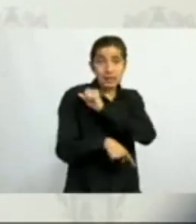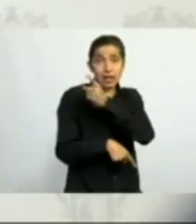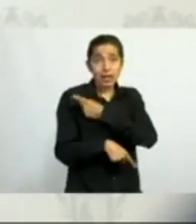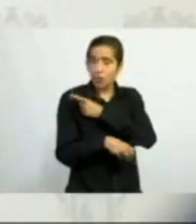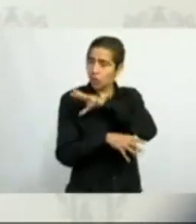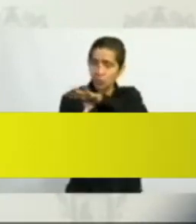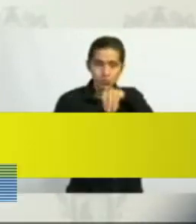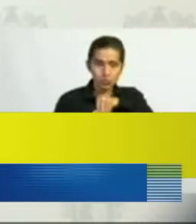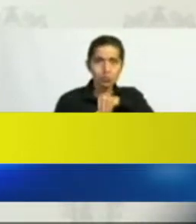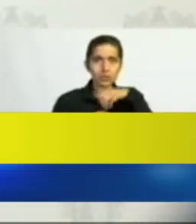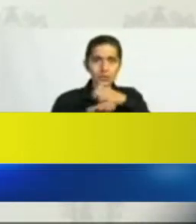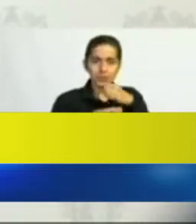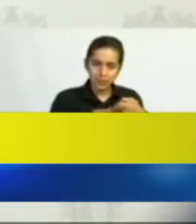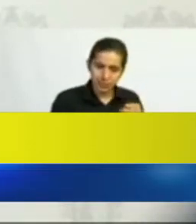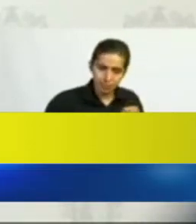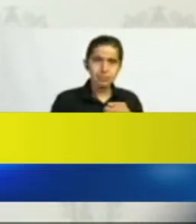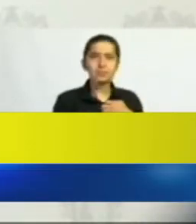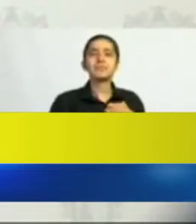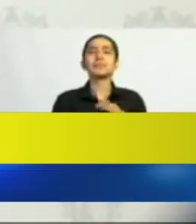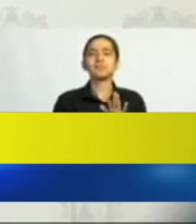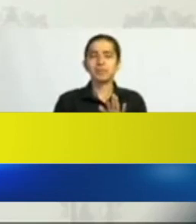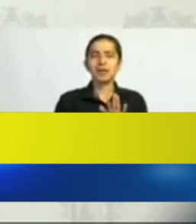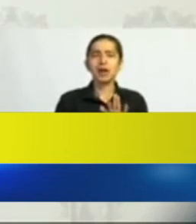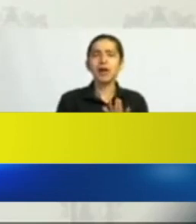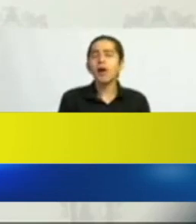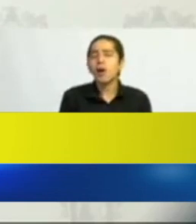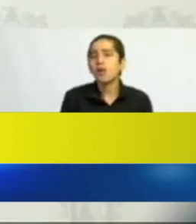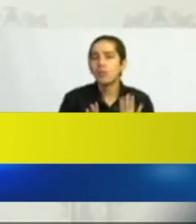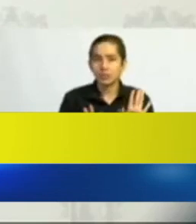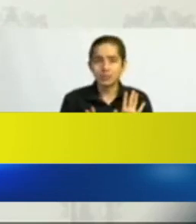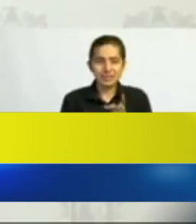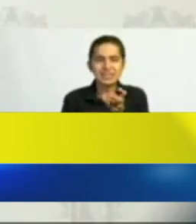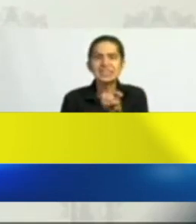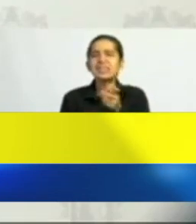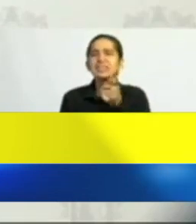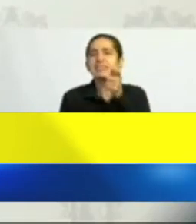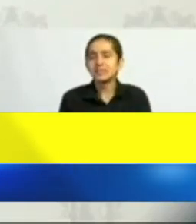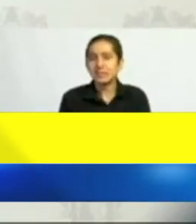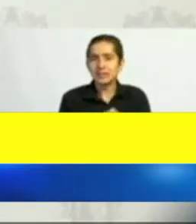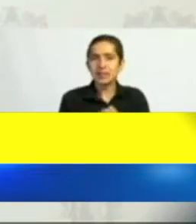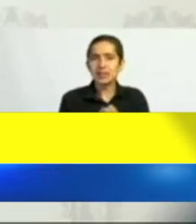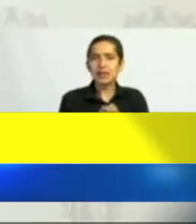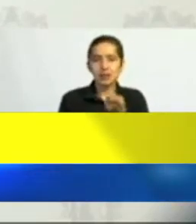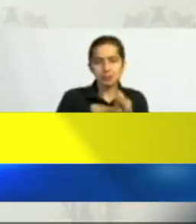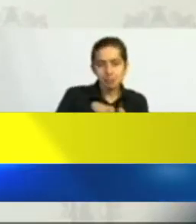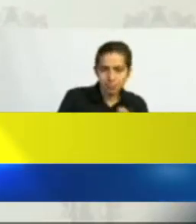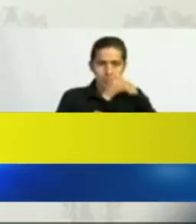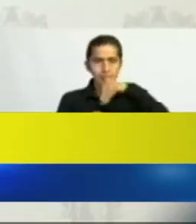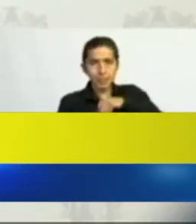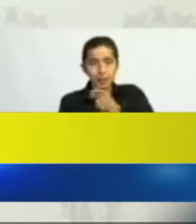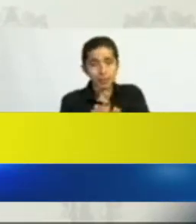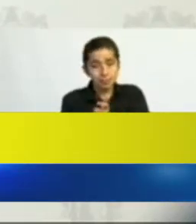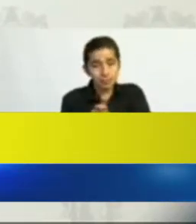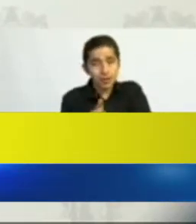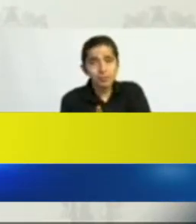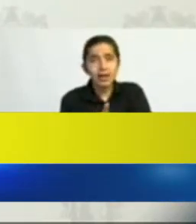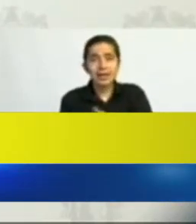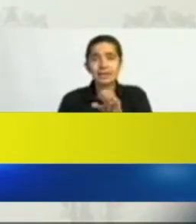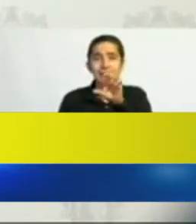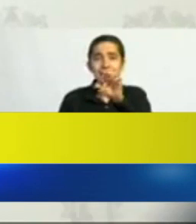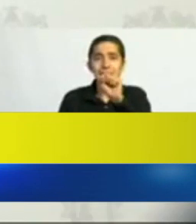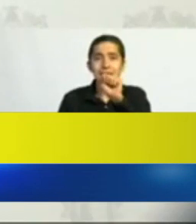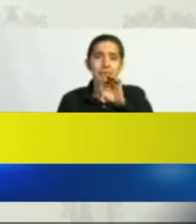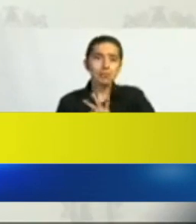en todo el estado. En términos prácticos, esto significa un incremento salarial del